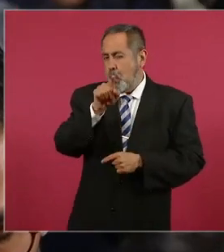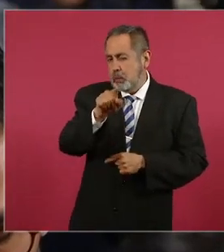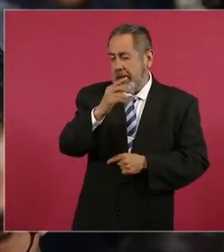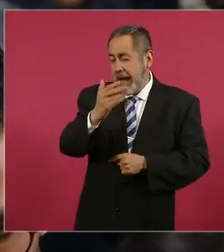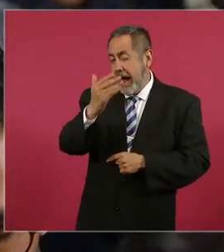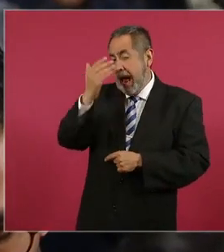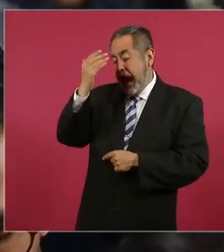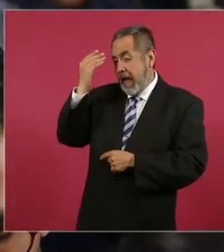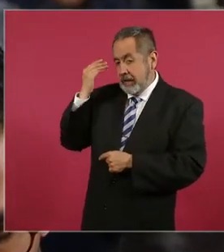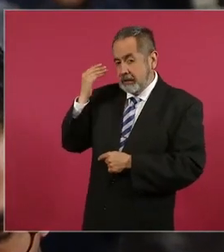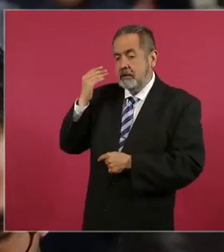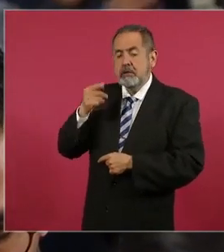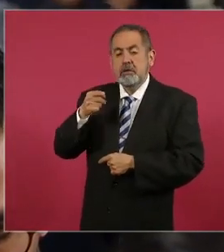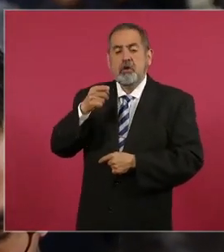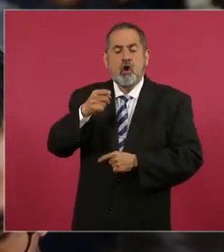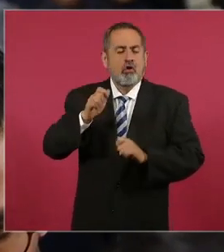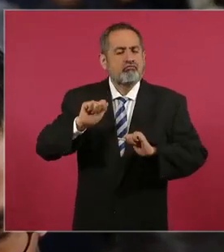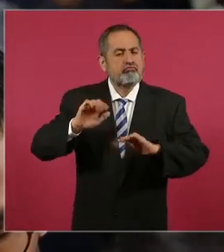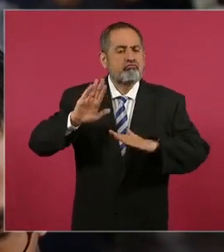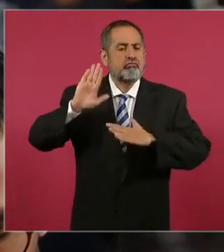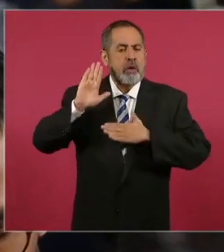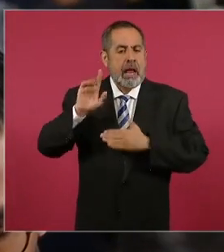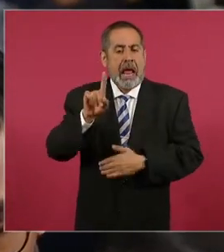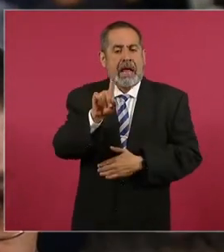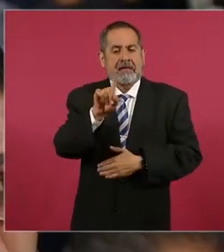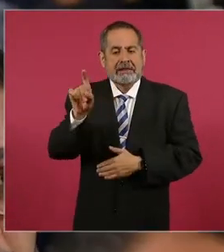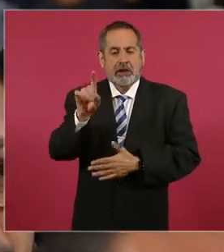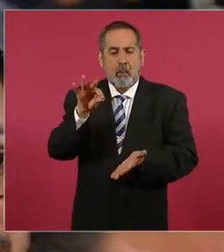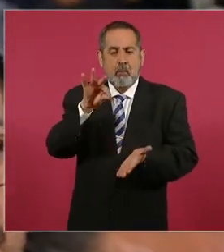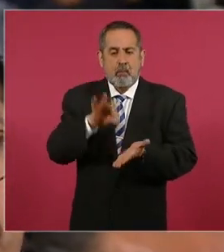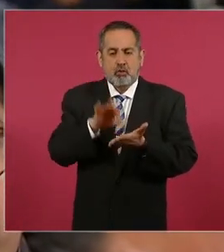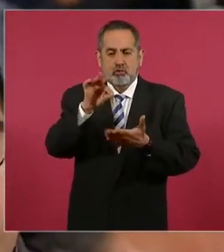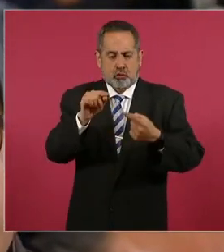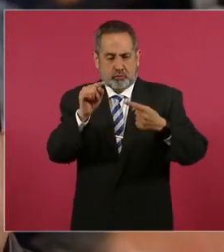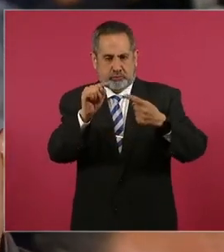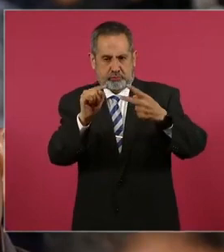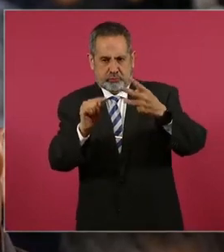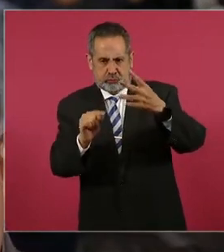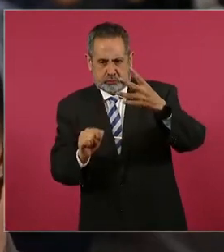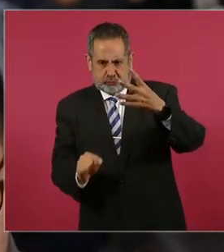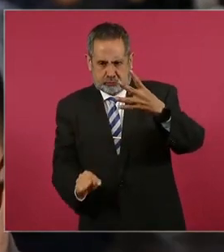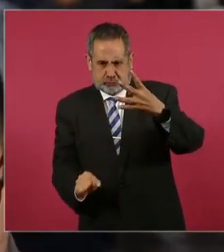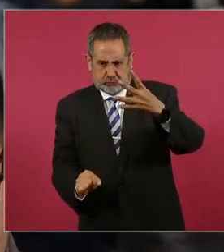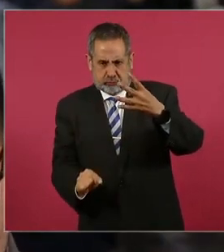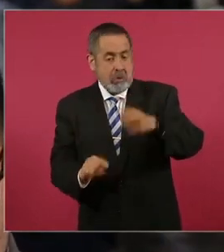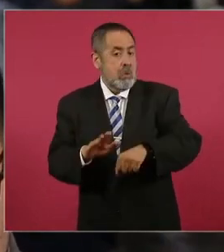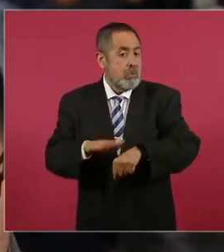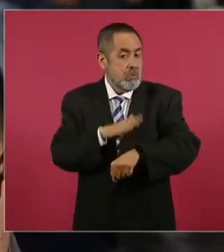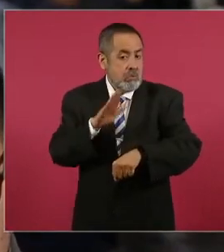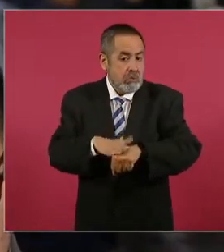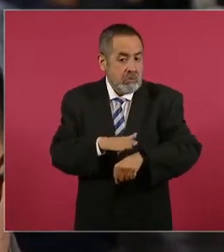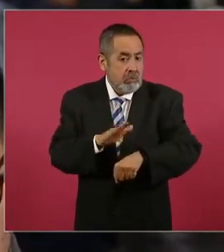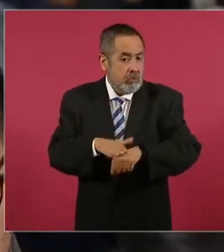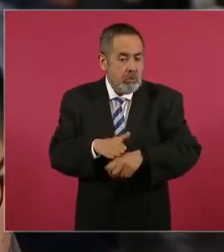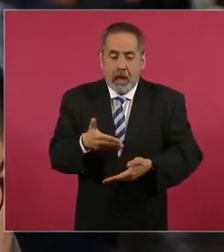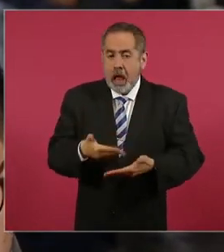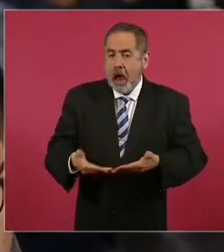compromiso de 100 puntos. Si en este